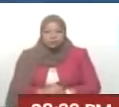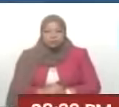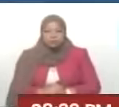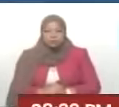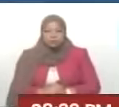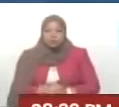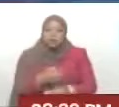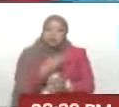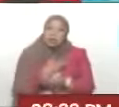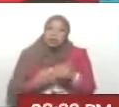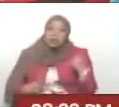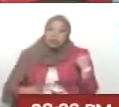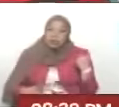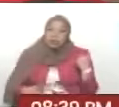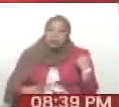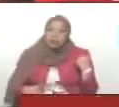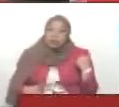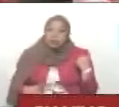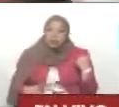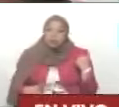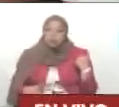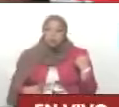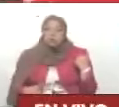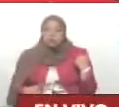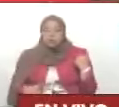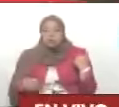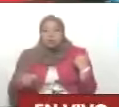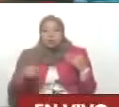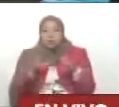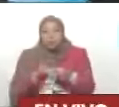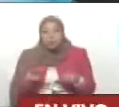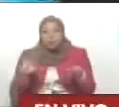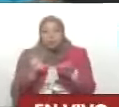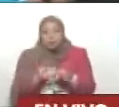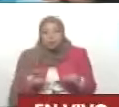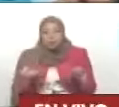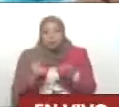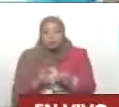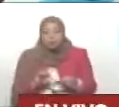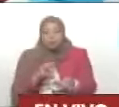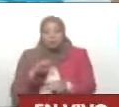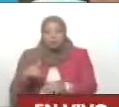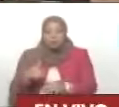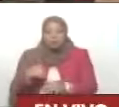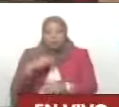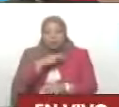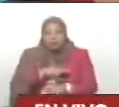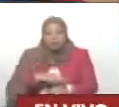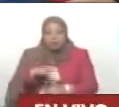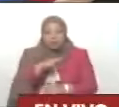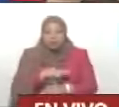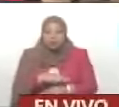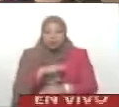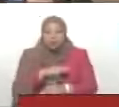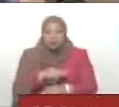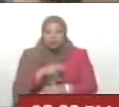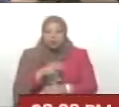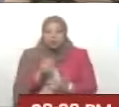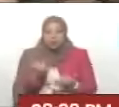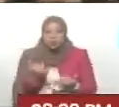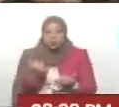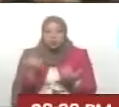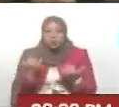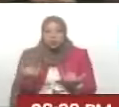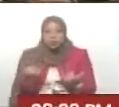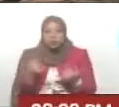Sí, presidente, así como usted lo cuenta, ¿no? Nuestra misión fue,